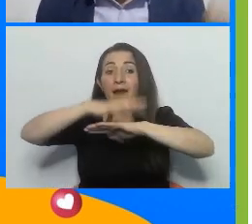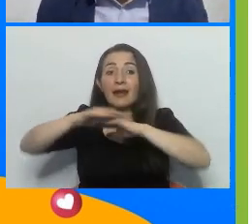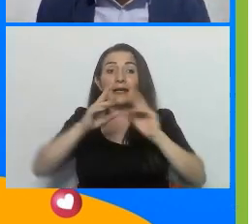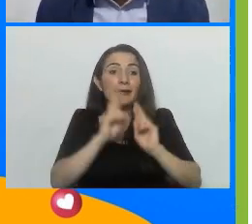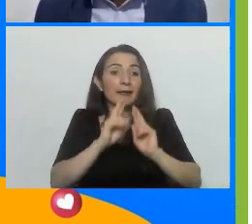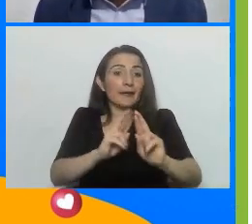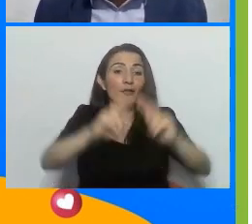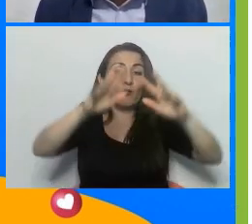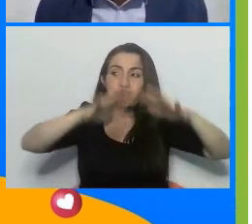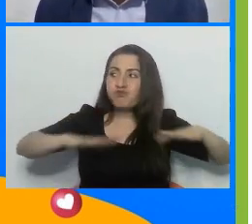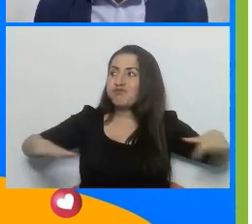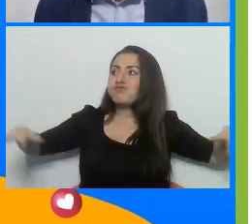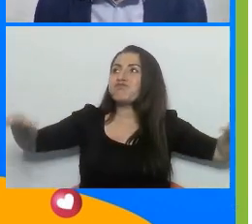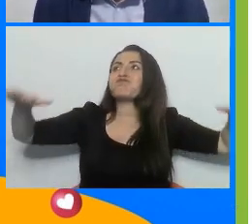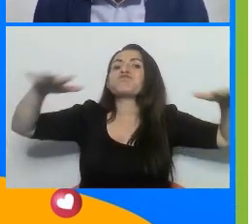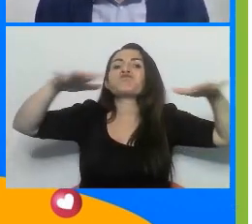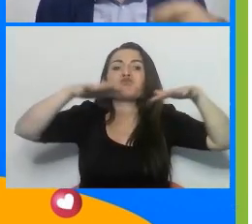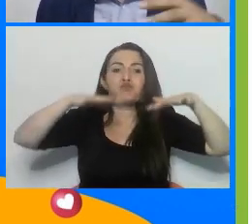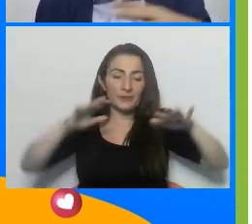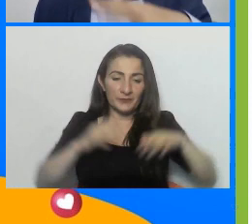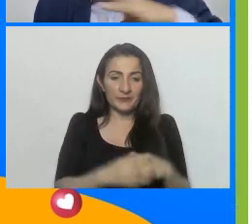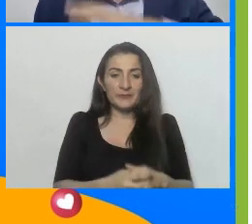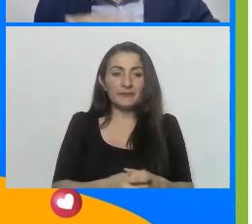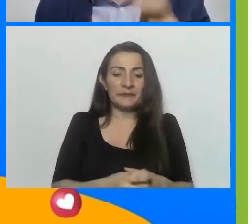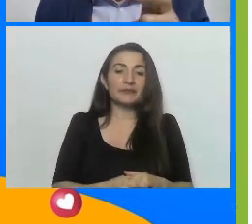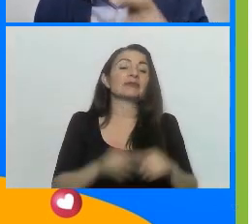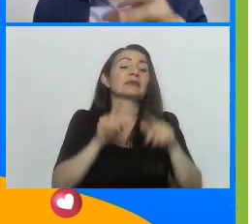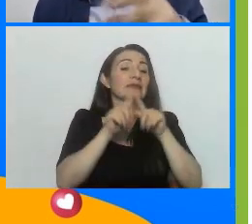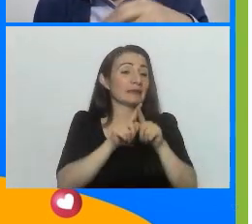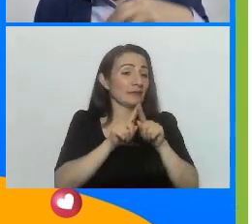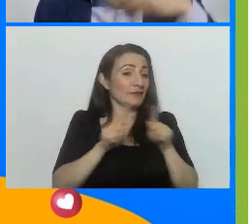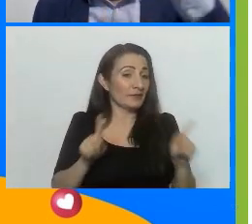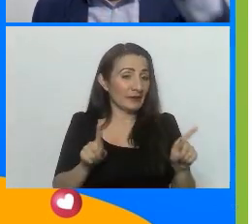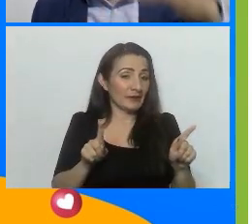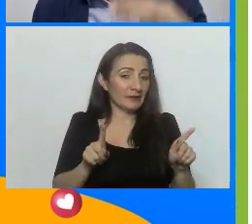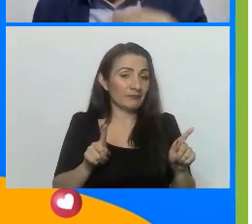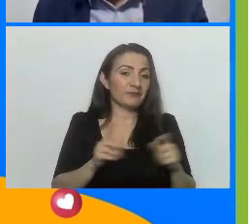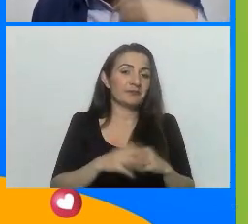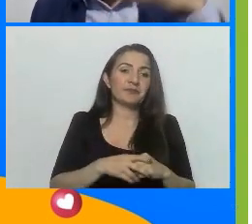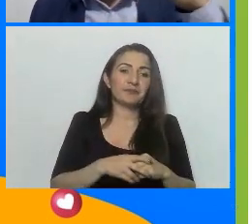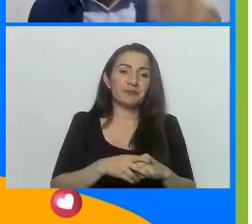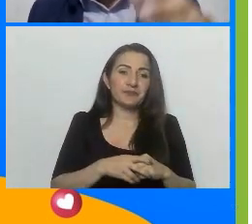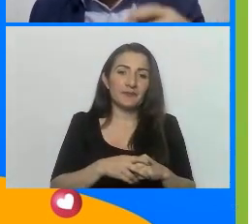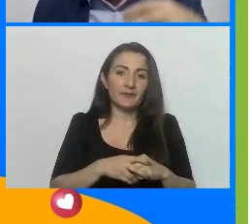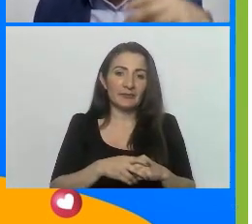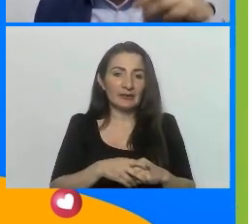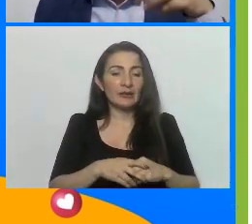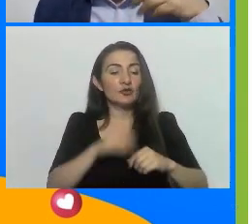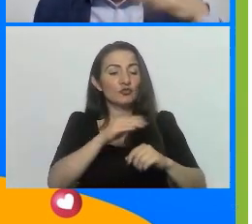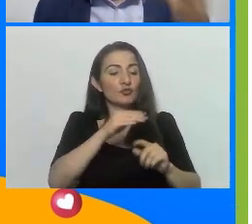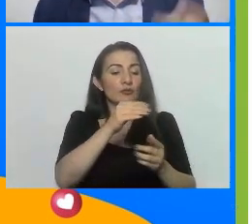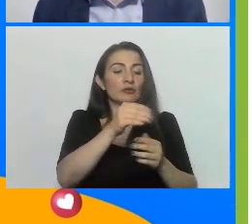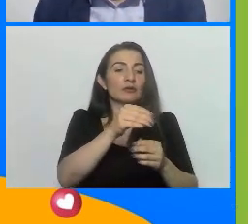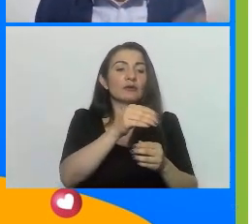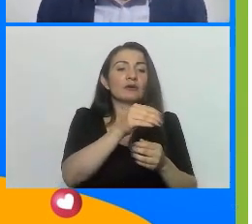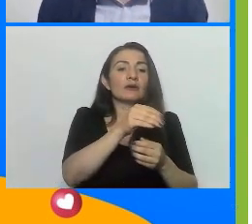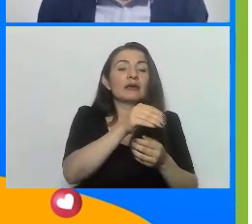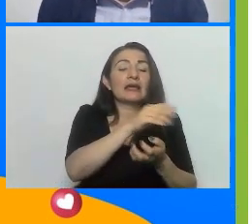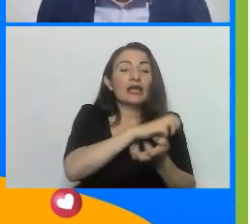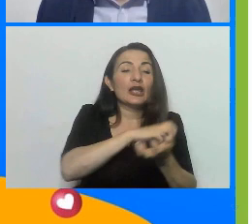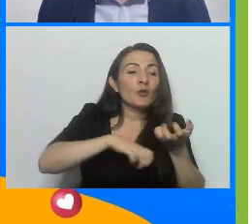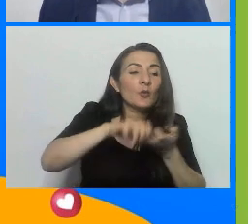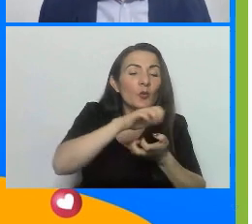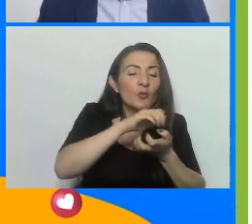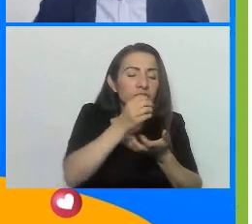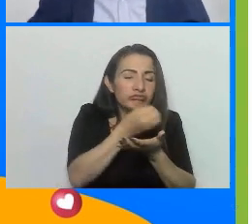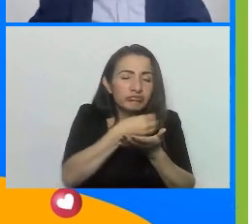océanos, ¿ya? Pero tiene unas diferencias mucho más marcadas que se estudian en la ecología y que se profundicen y dan